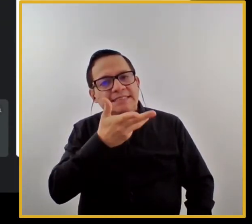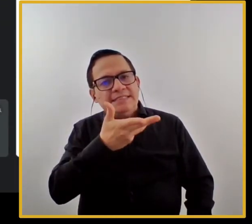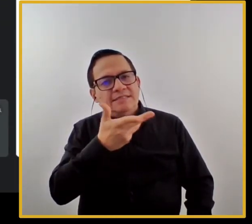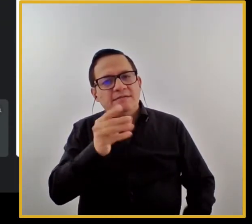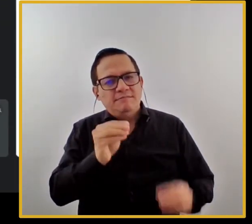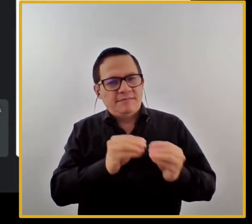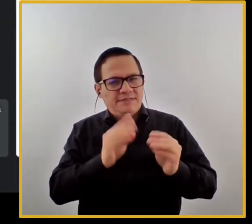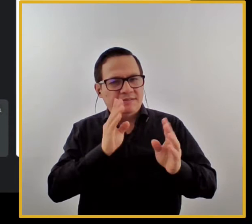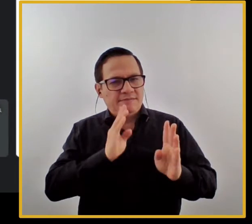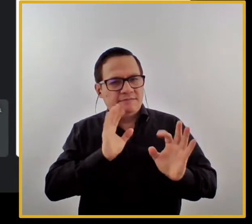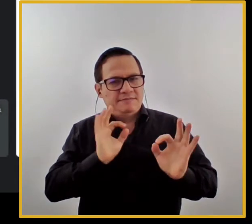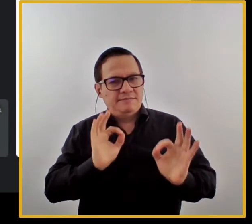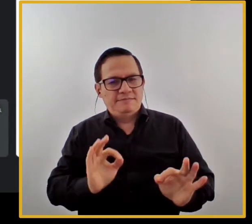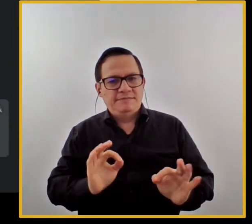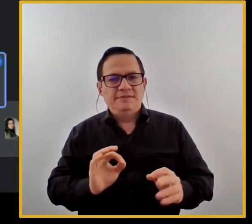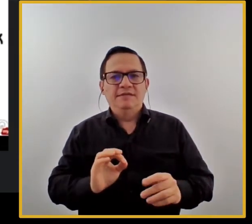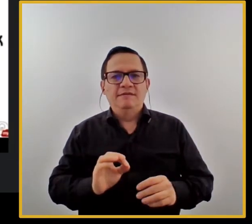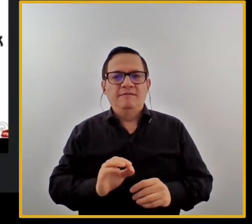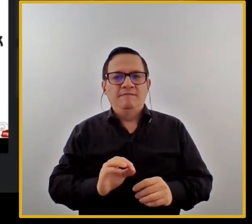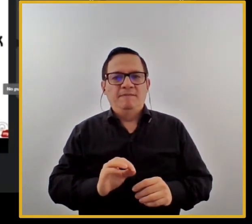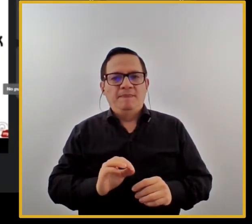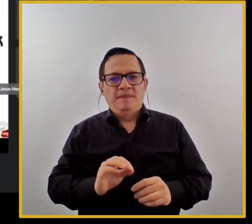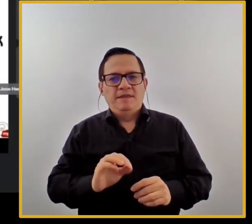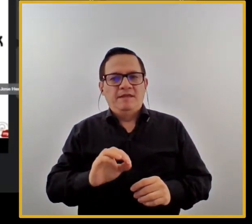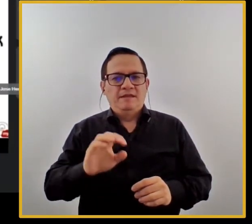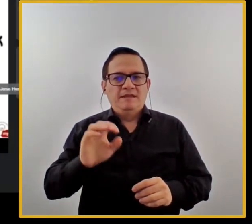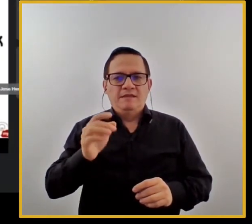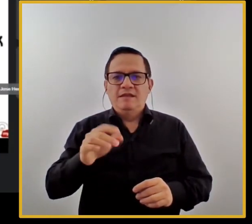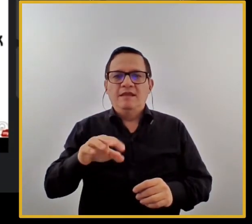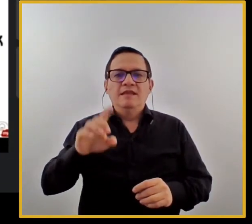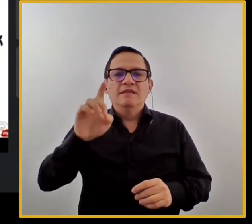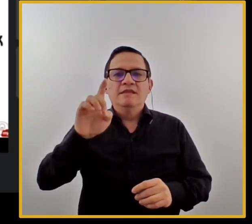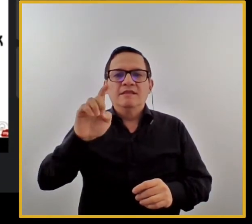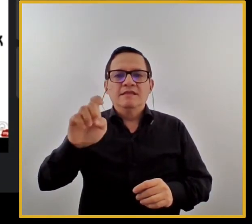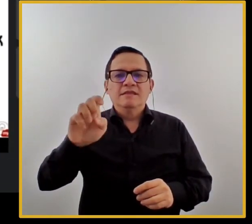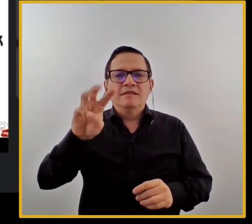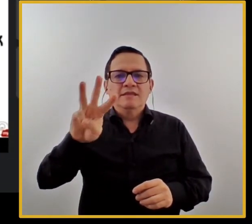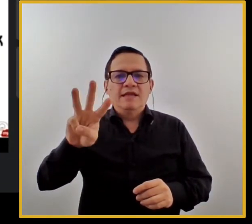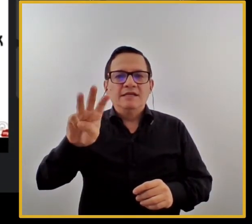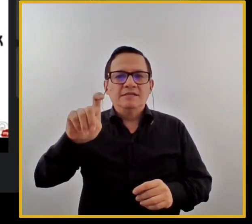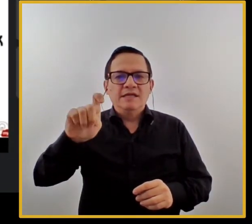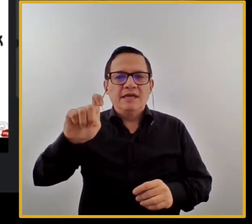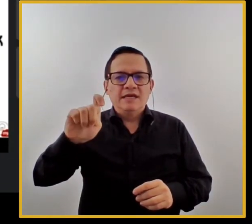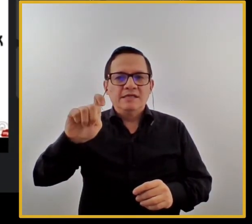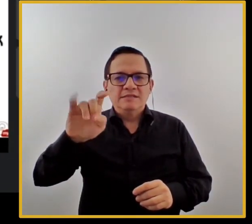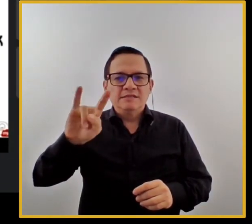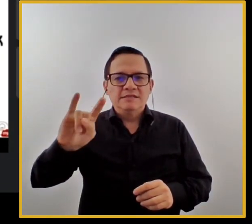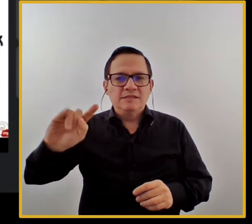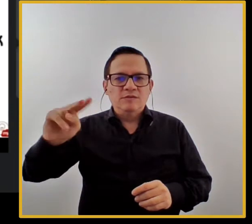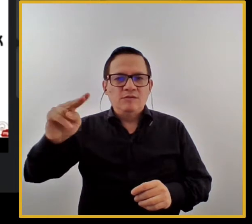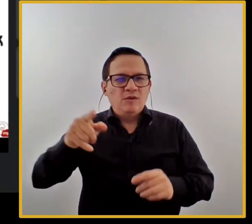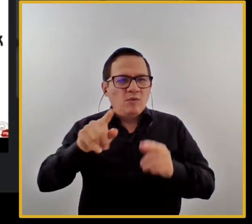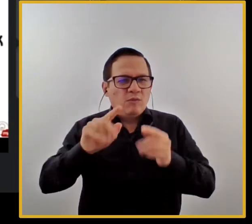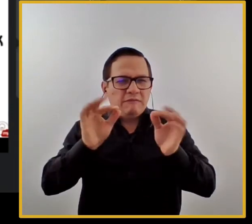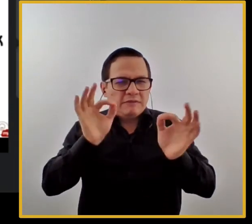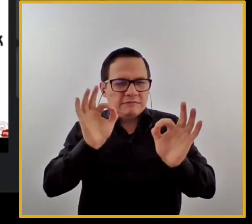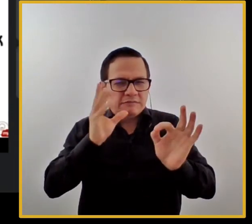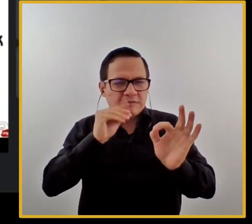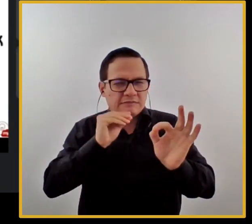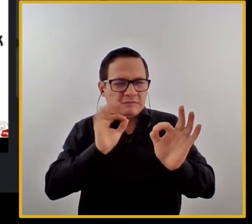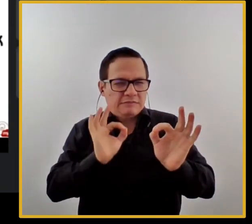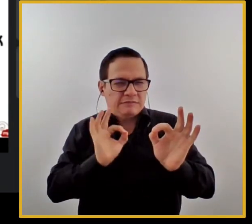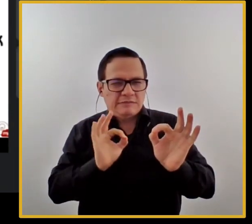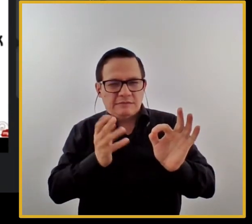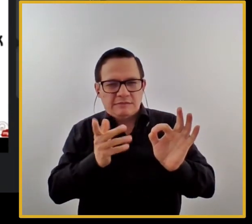más estético poner el 3x al cuadrado u, donde está el 3xux?